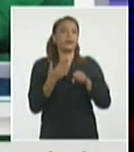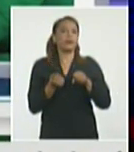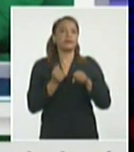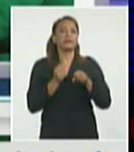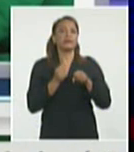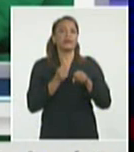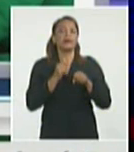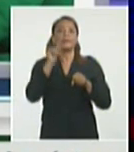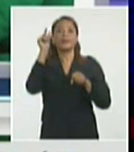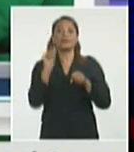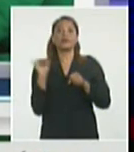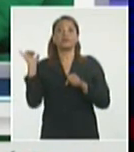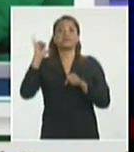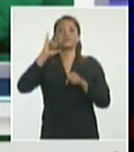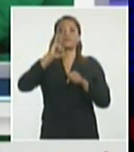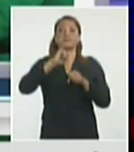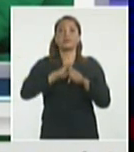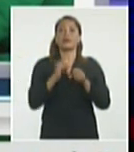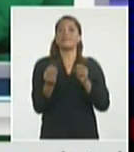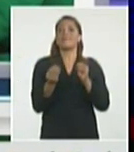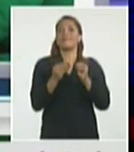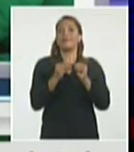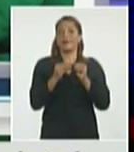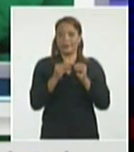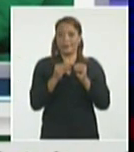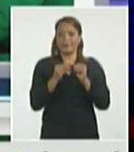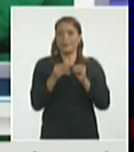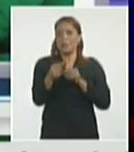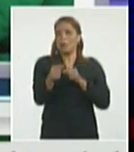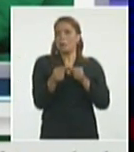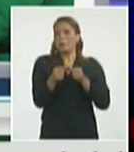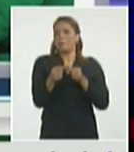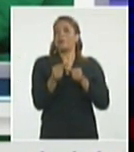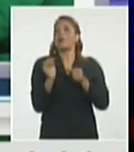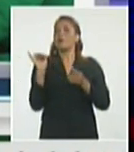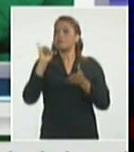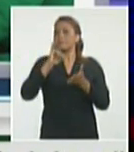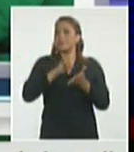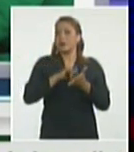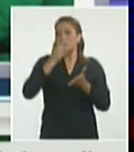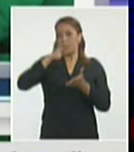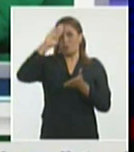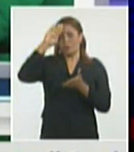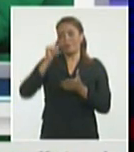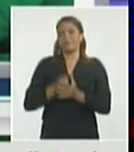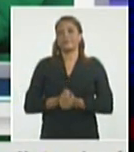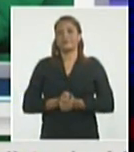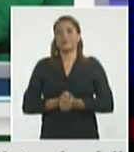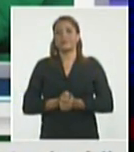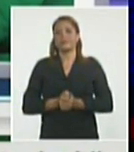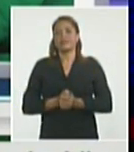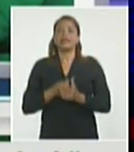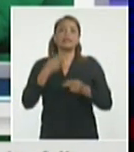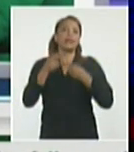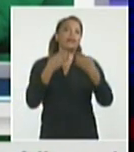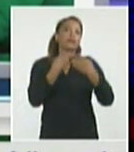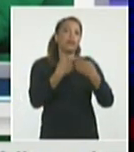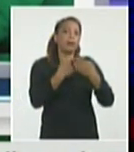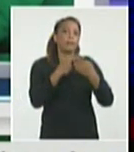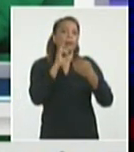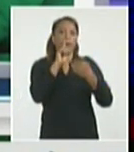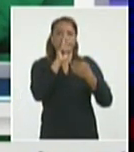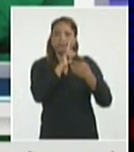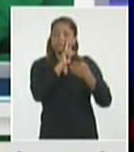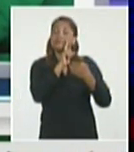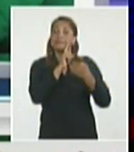casos importados a nuestro país que recientemente regresaron a Cuba y se hizo el diagnóstico por el protocolo,